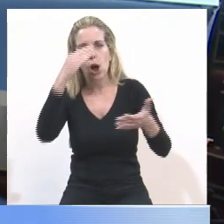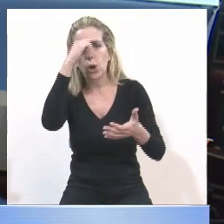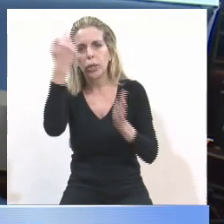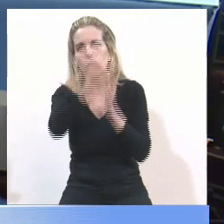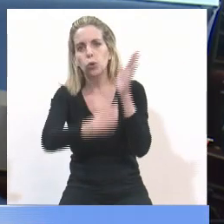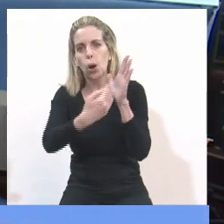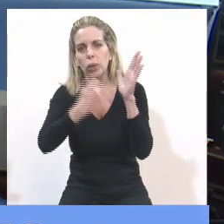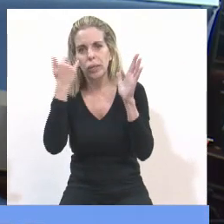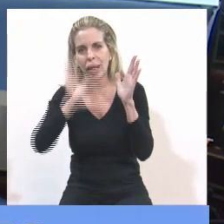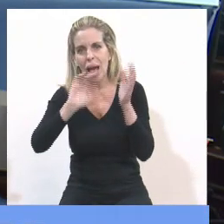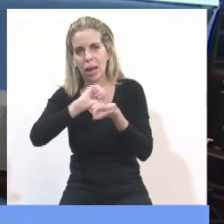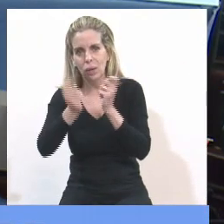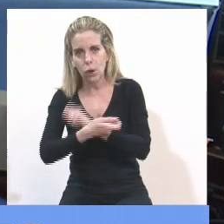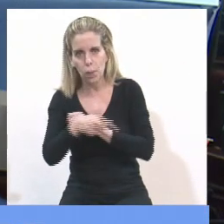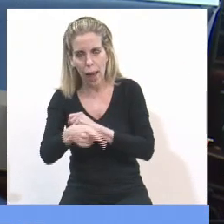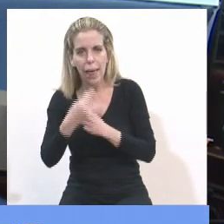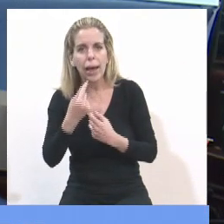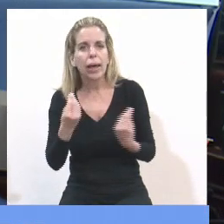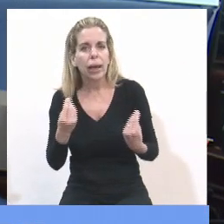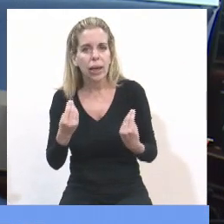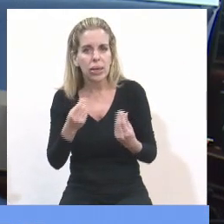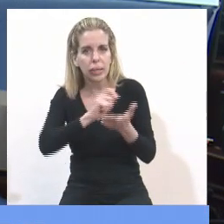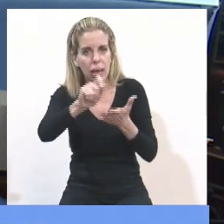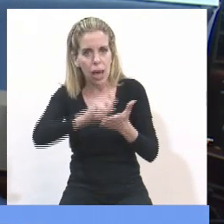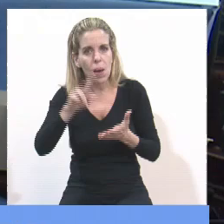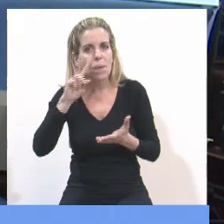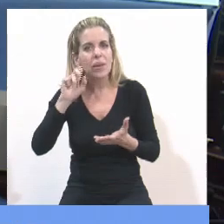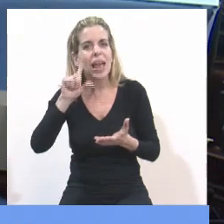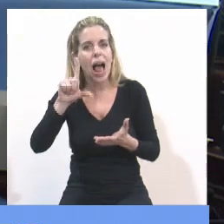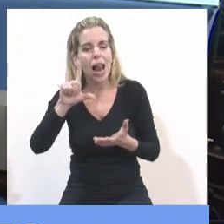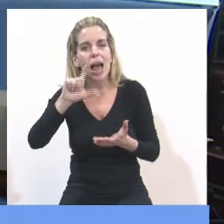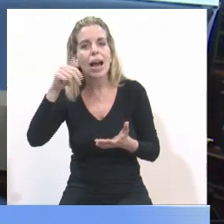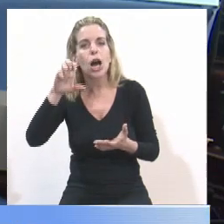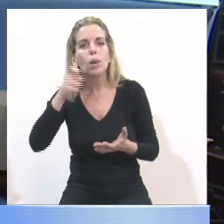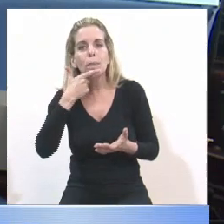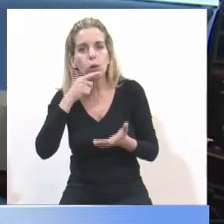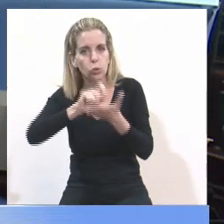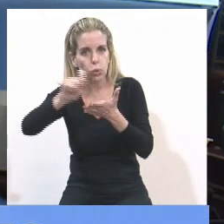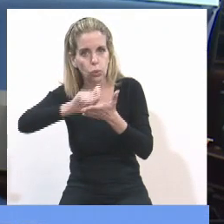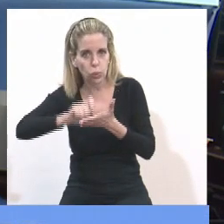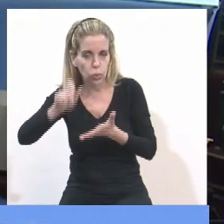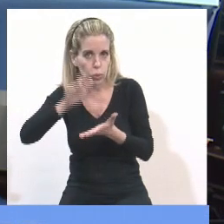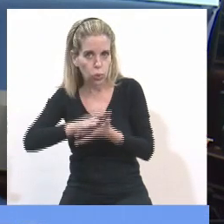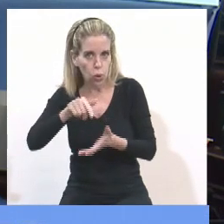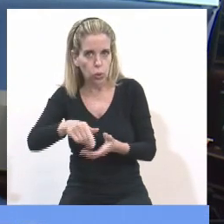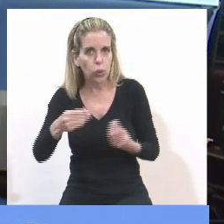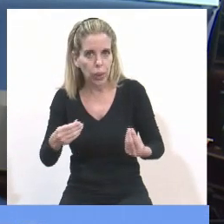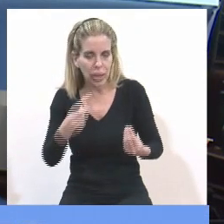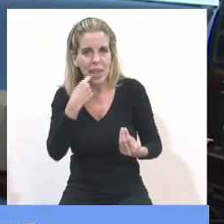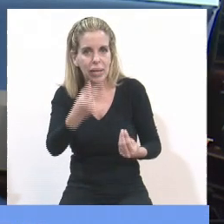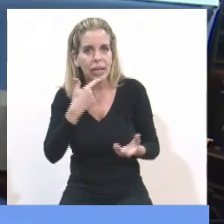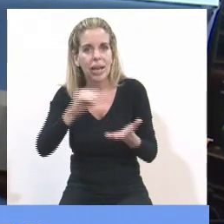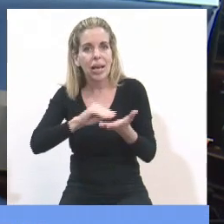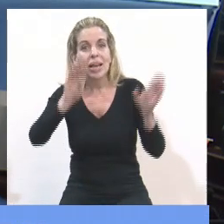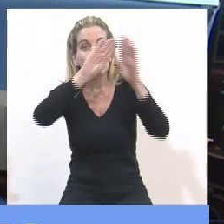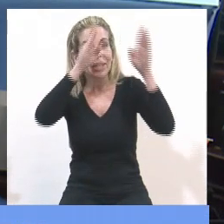Constitución reformada, el constitucionalista Vidal Campos, al respecto. Dice que el